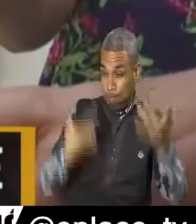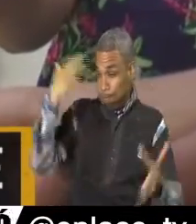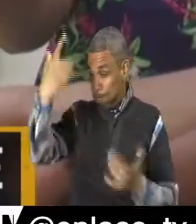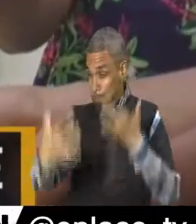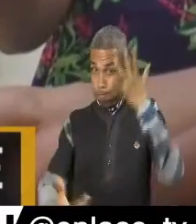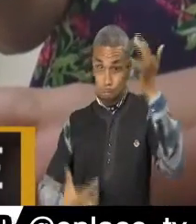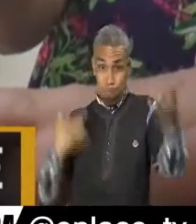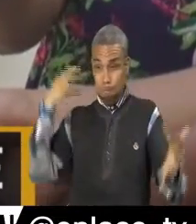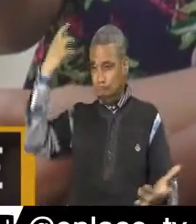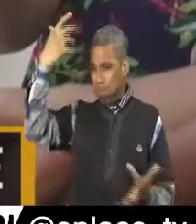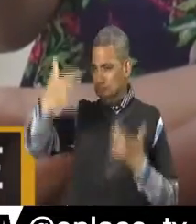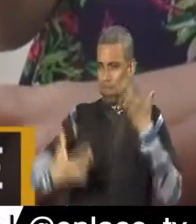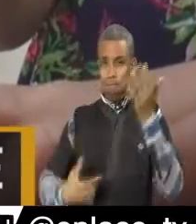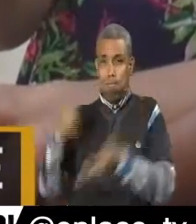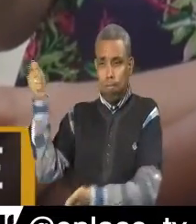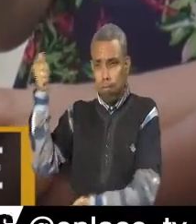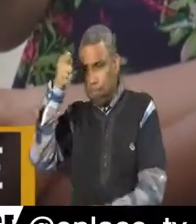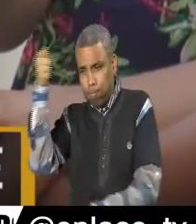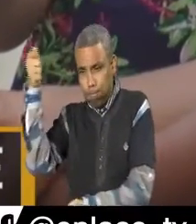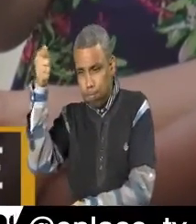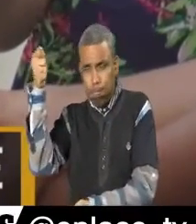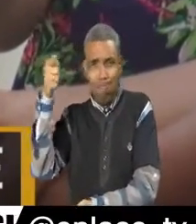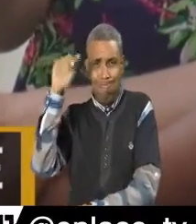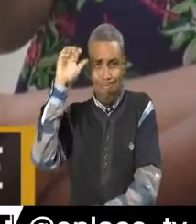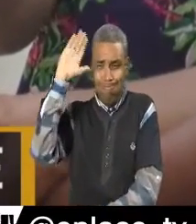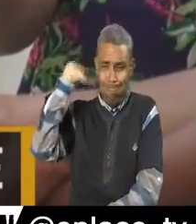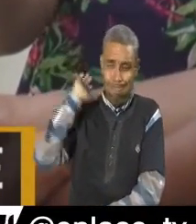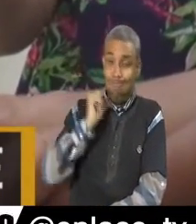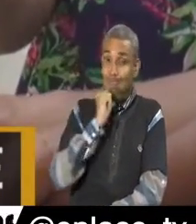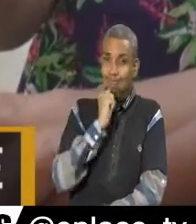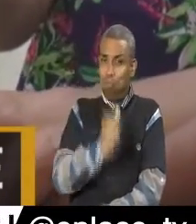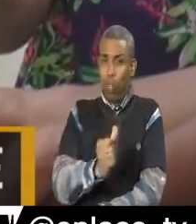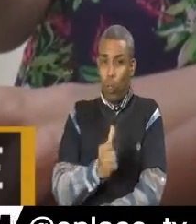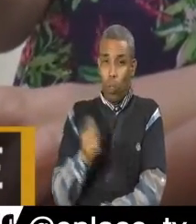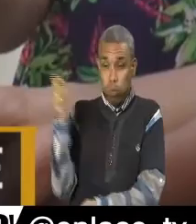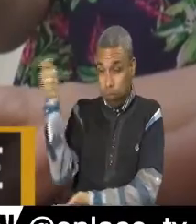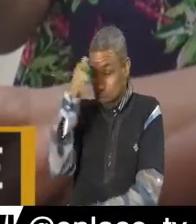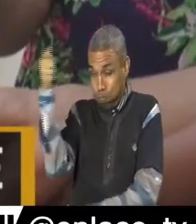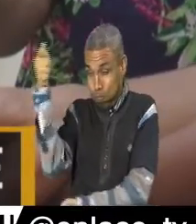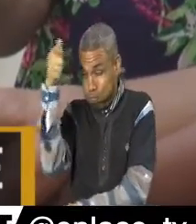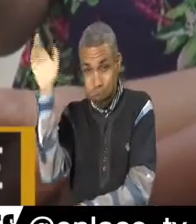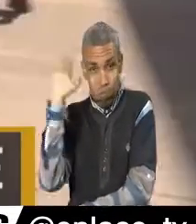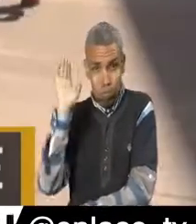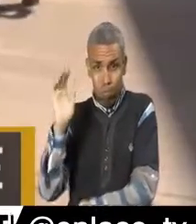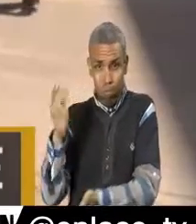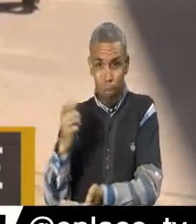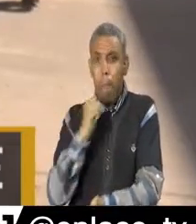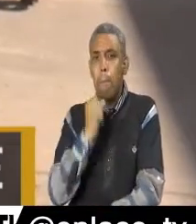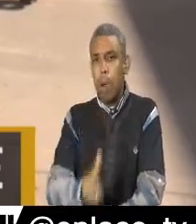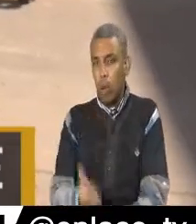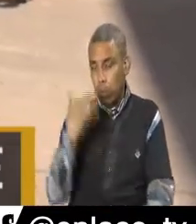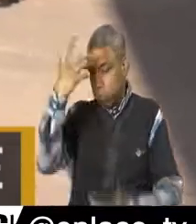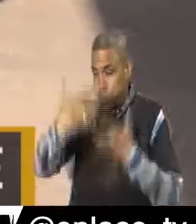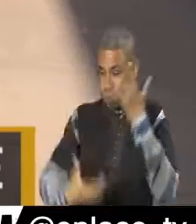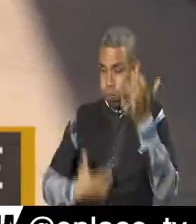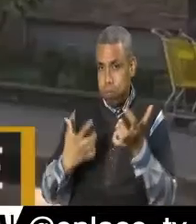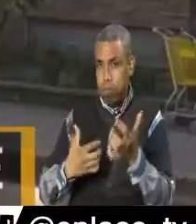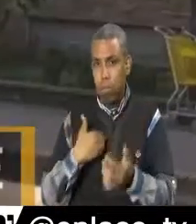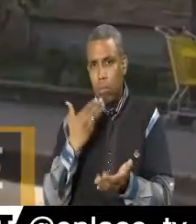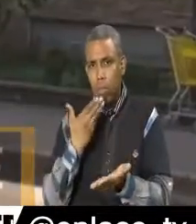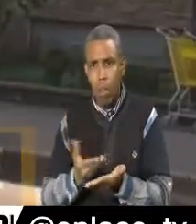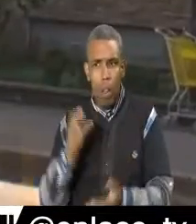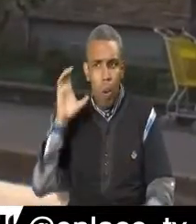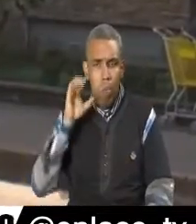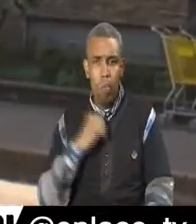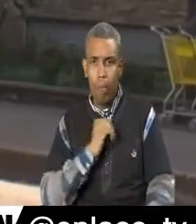muy alta, o sea, entre más le hacían con el extintor, más se elevaba. Sí, claro. A esta hora la normalidad retorna al almacén